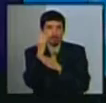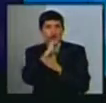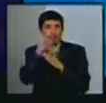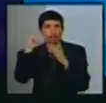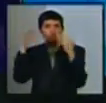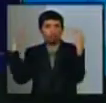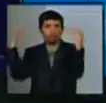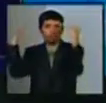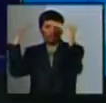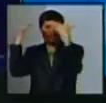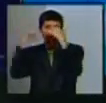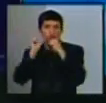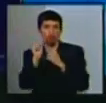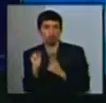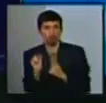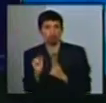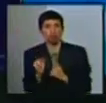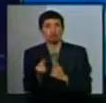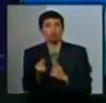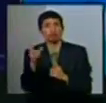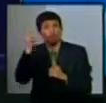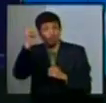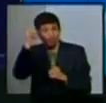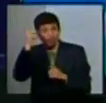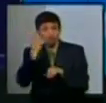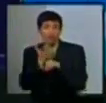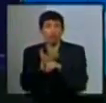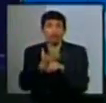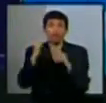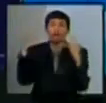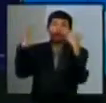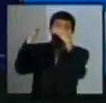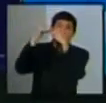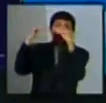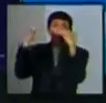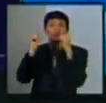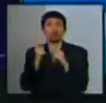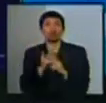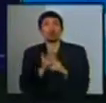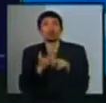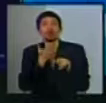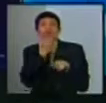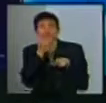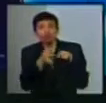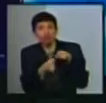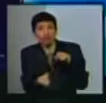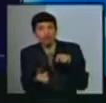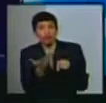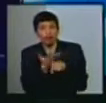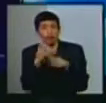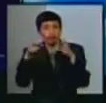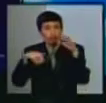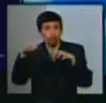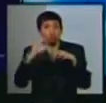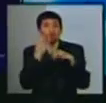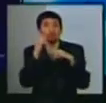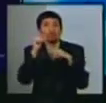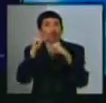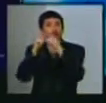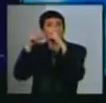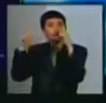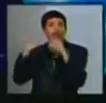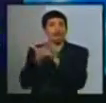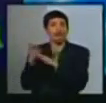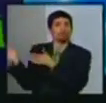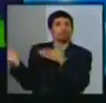nubosidad parcial. Coyhai, que estará entre nubes y sol. Punta Arenas tendrá chubascos, también entre claros de sol, y sí va a tener